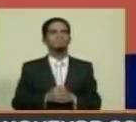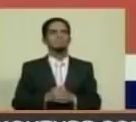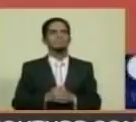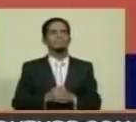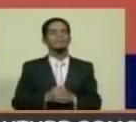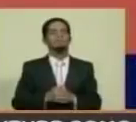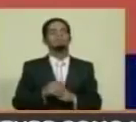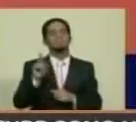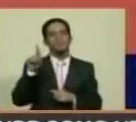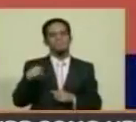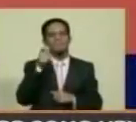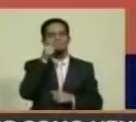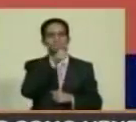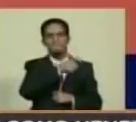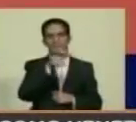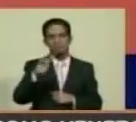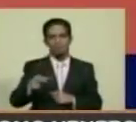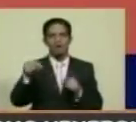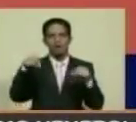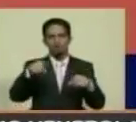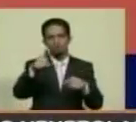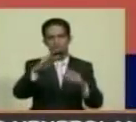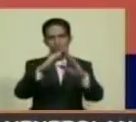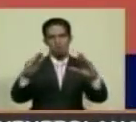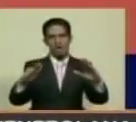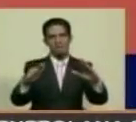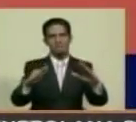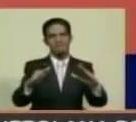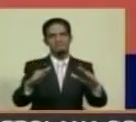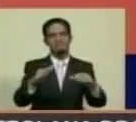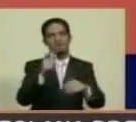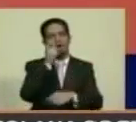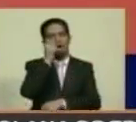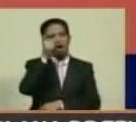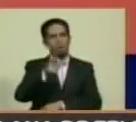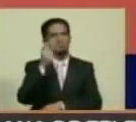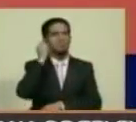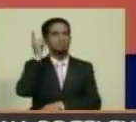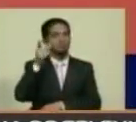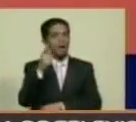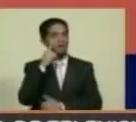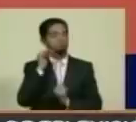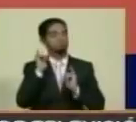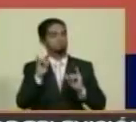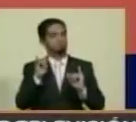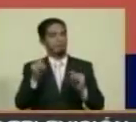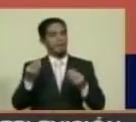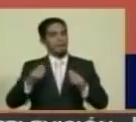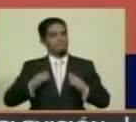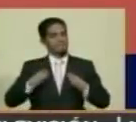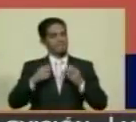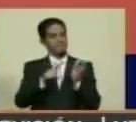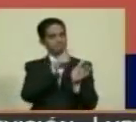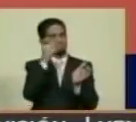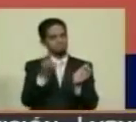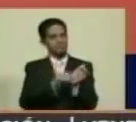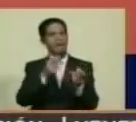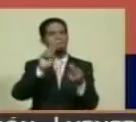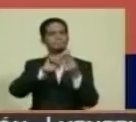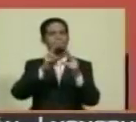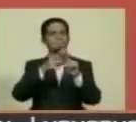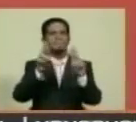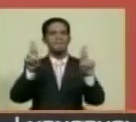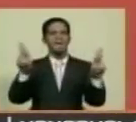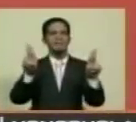que están hoy en sus hogares, disfrutando de la vida plena, de la paz